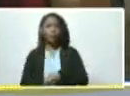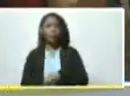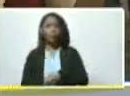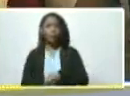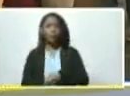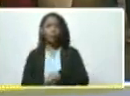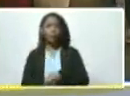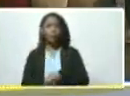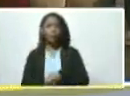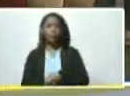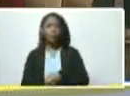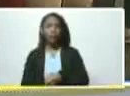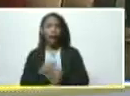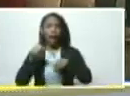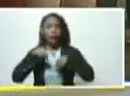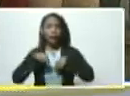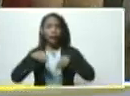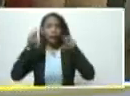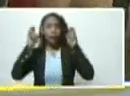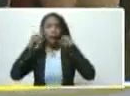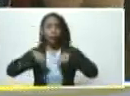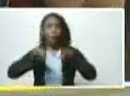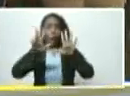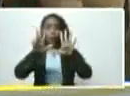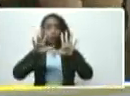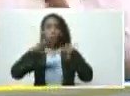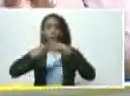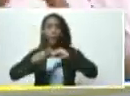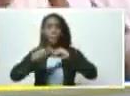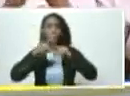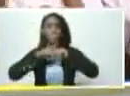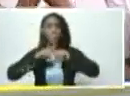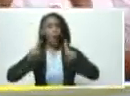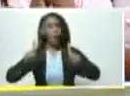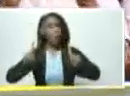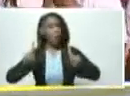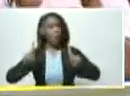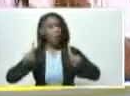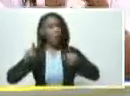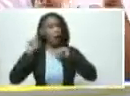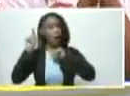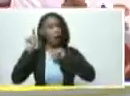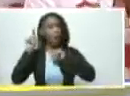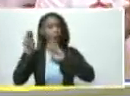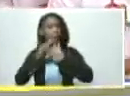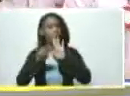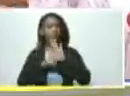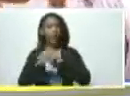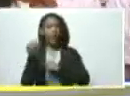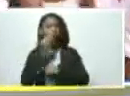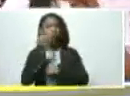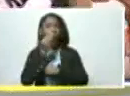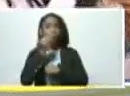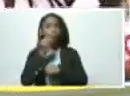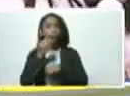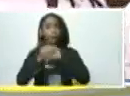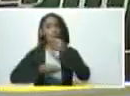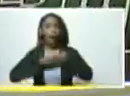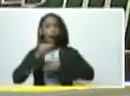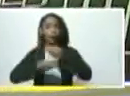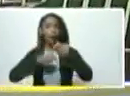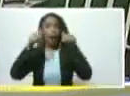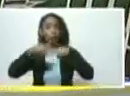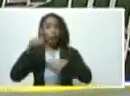en este sector hay 8 CLAP, pero con ese nivel nutricional que se ha hecho aquí